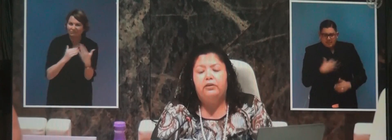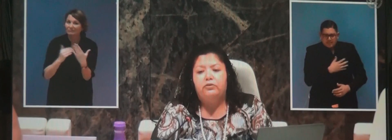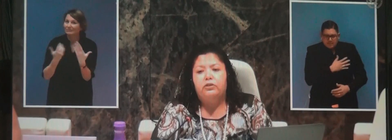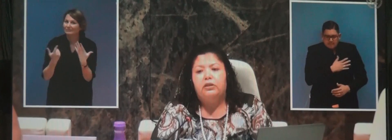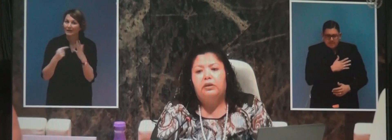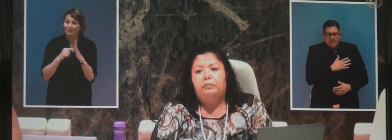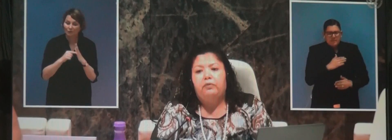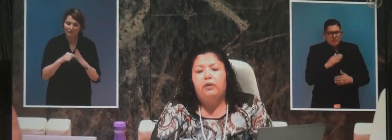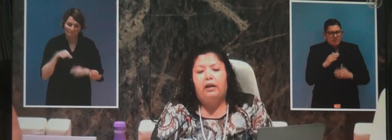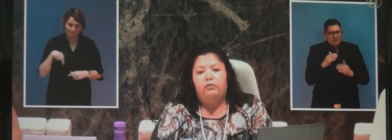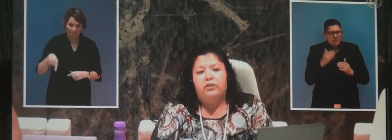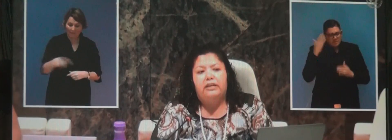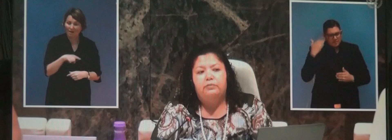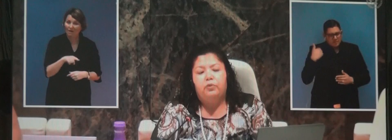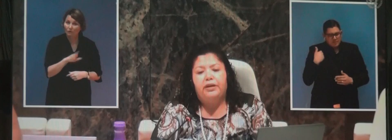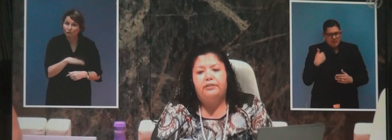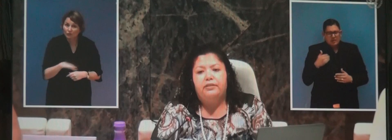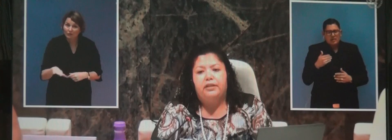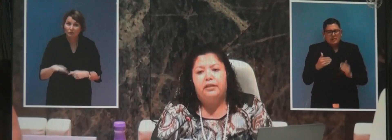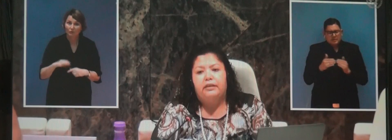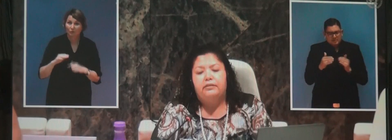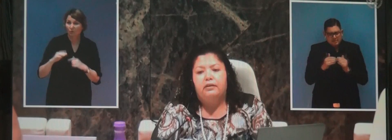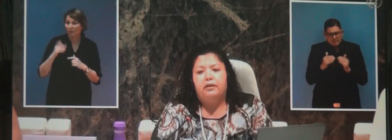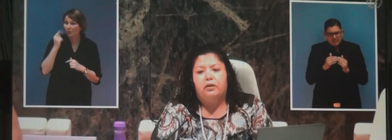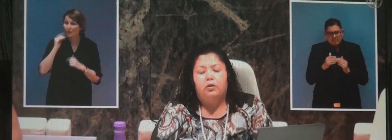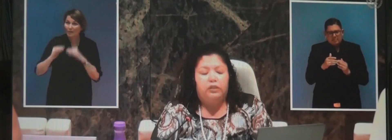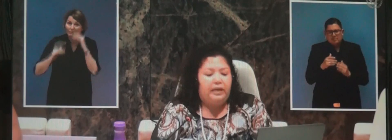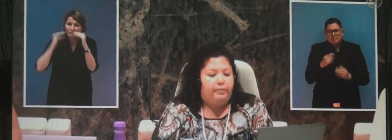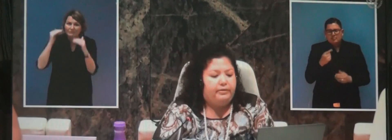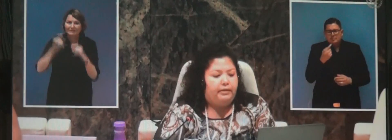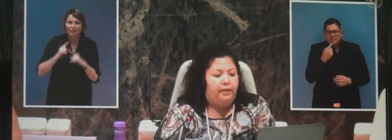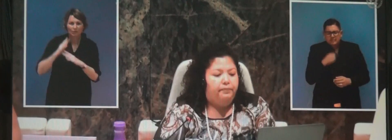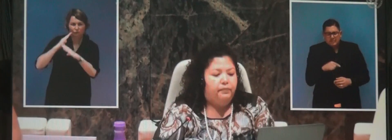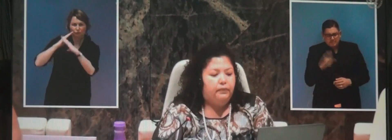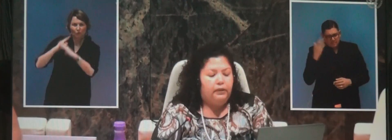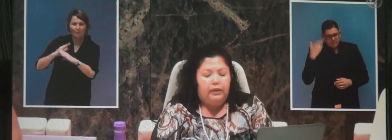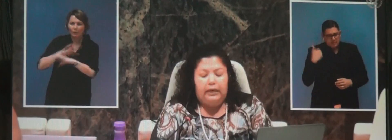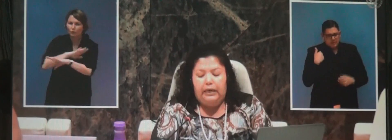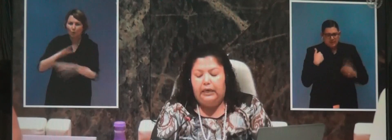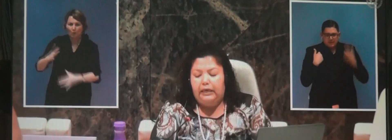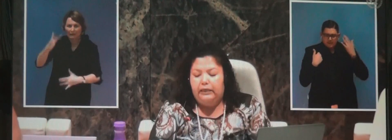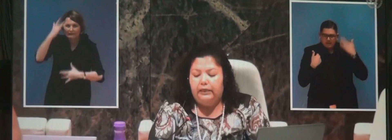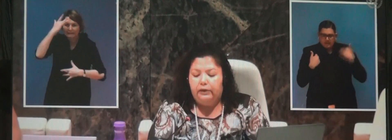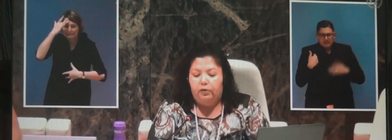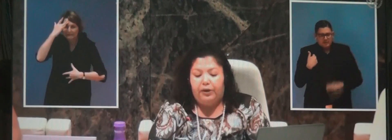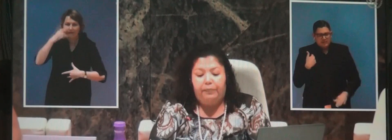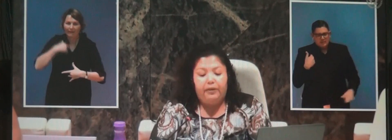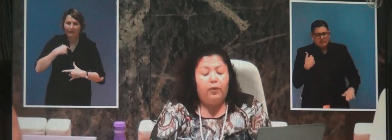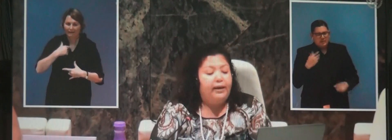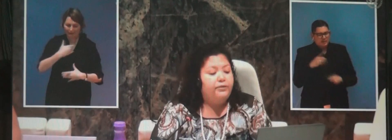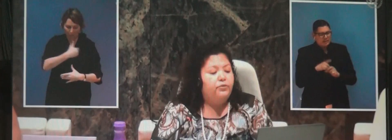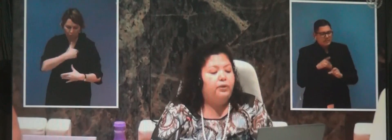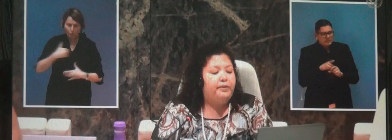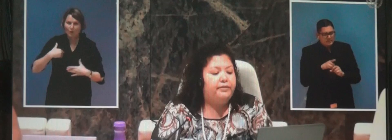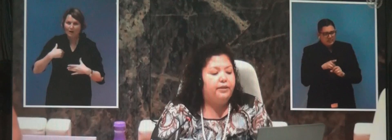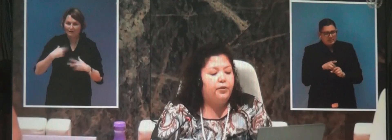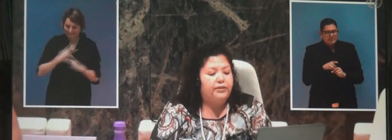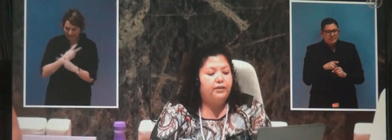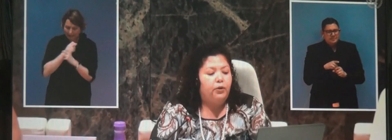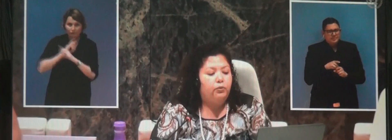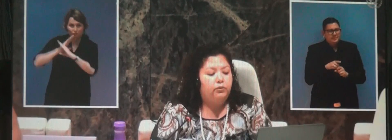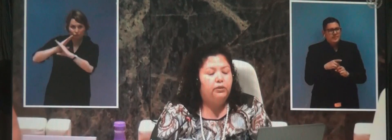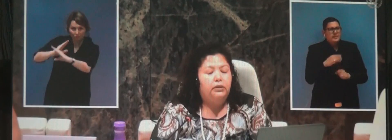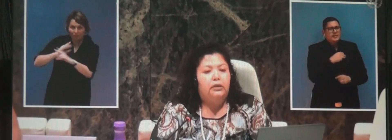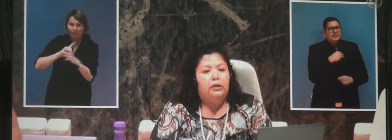los médicos vinculados a las mujeres y niñas con discapacidad. Con respecto a eso, el Ministerio